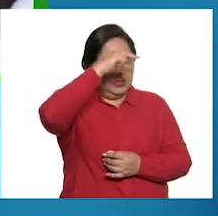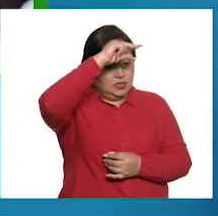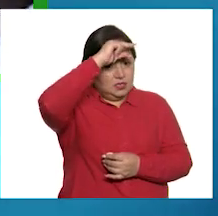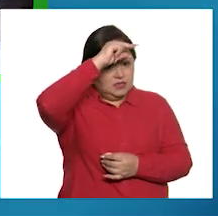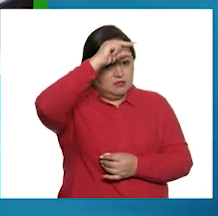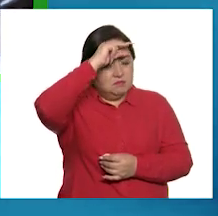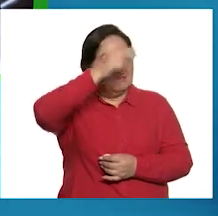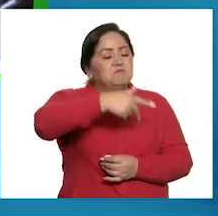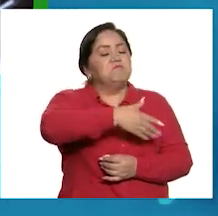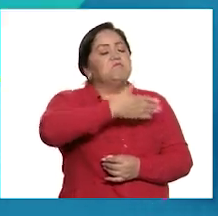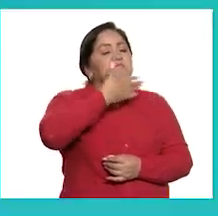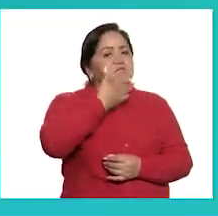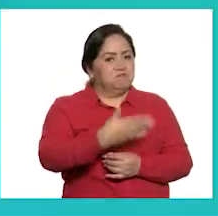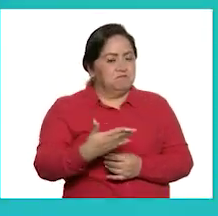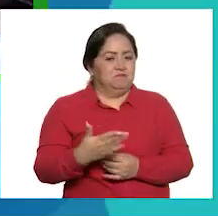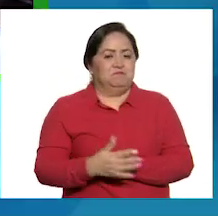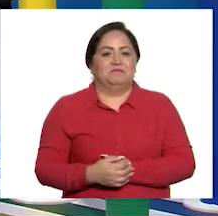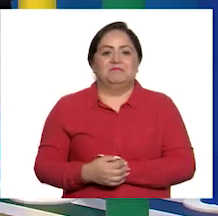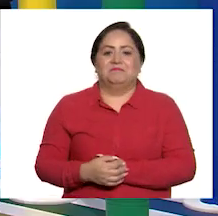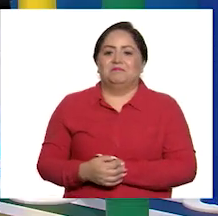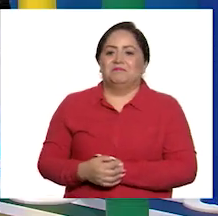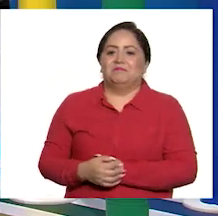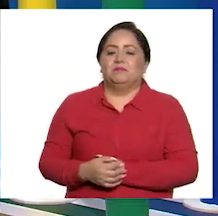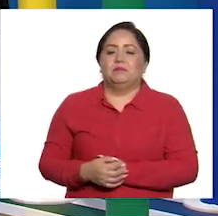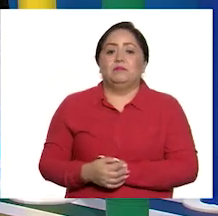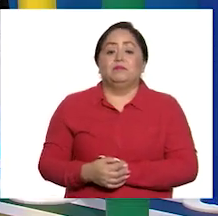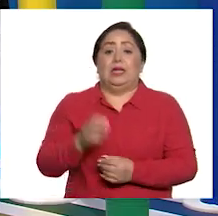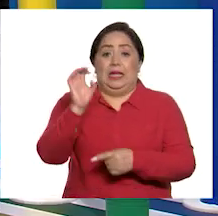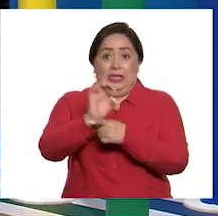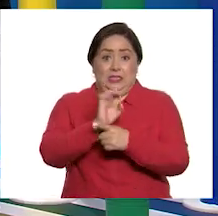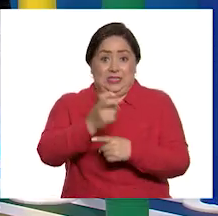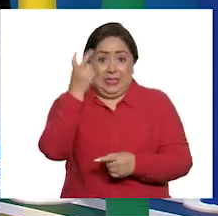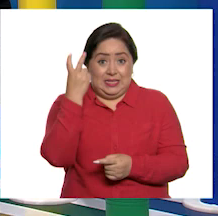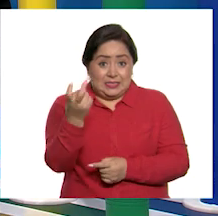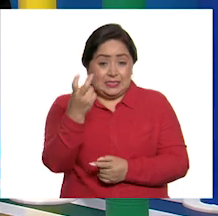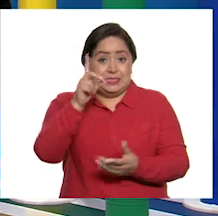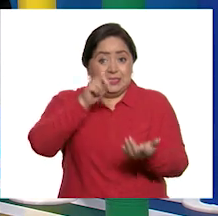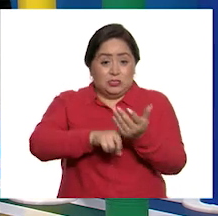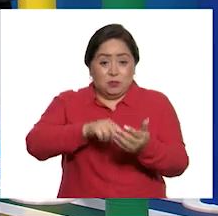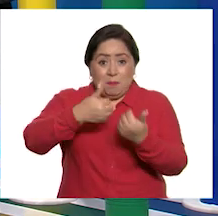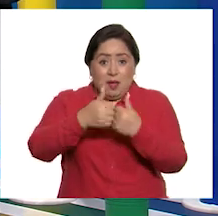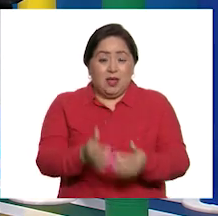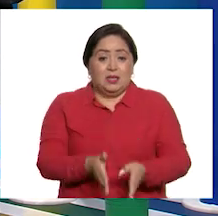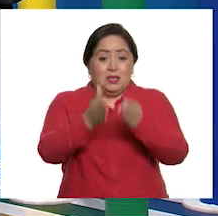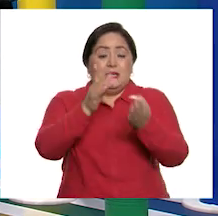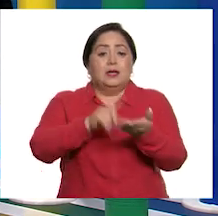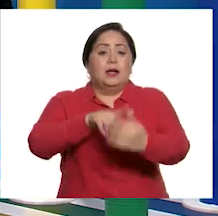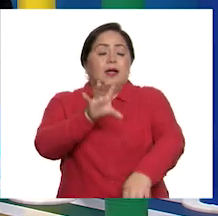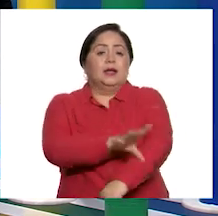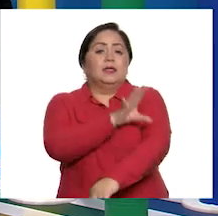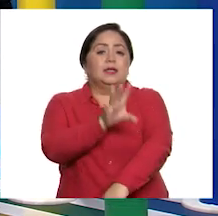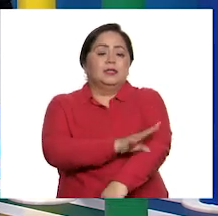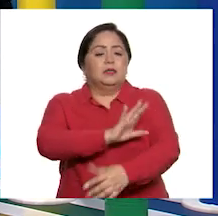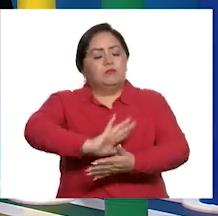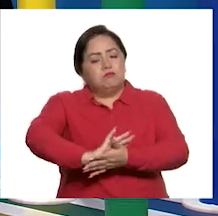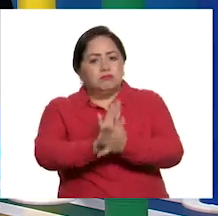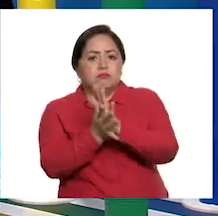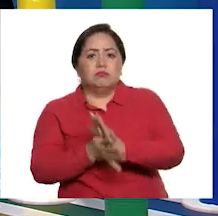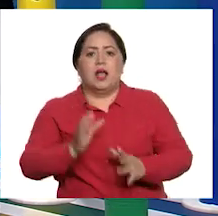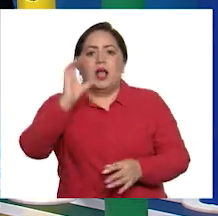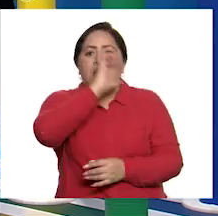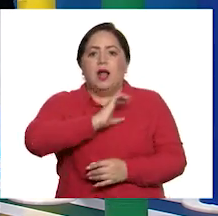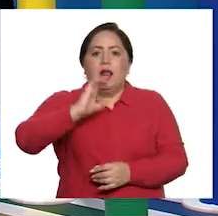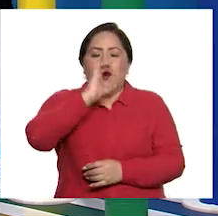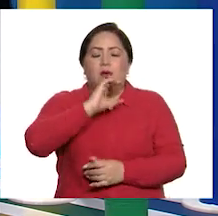inteligente y perspicaz. El proceso implica que dentro del tostador la energía eléctrica es transformada en